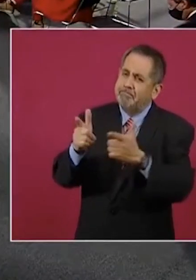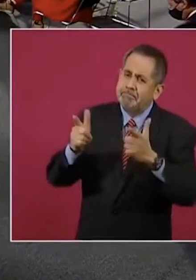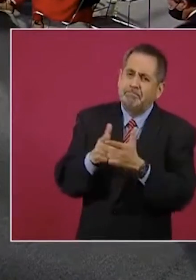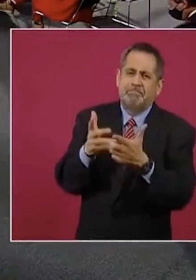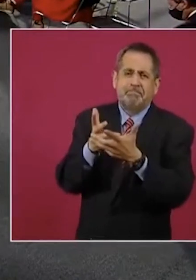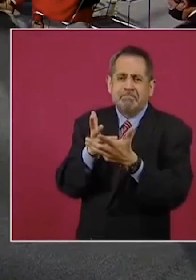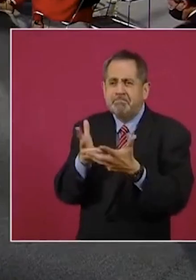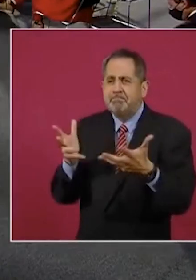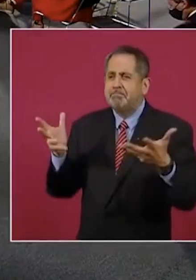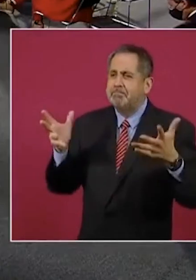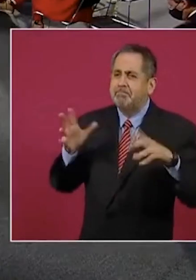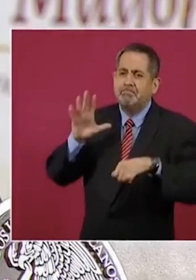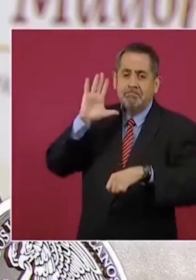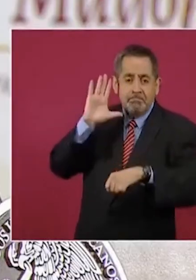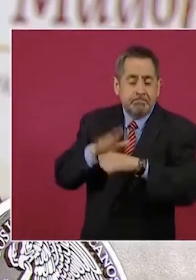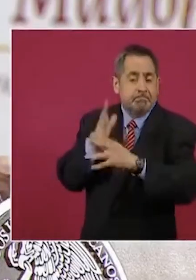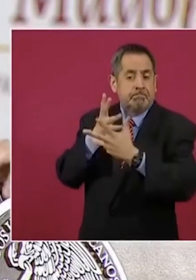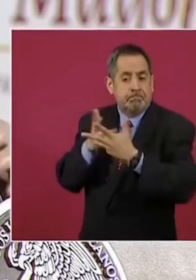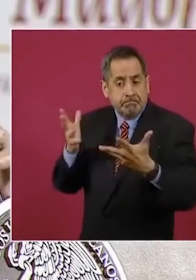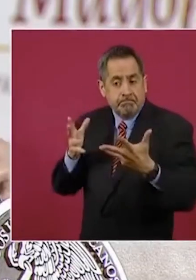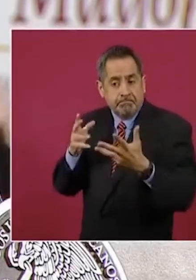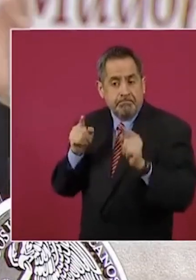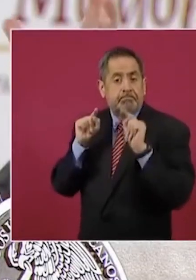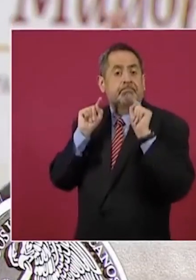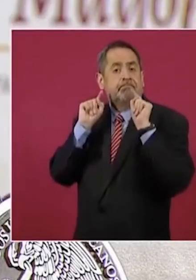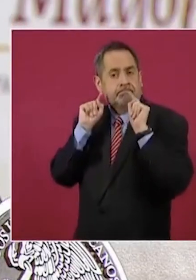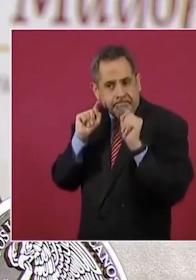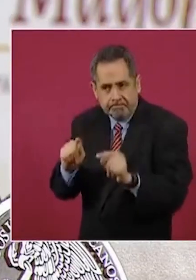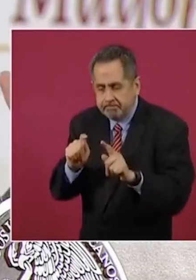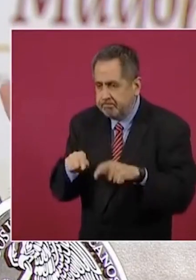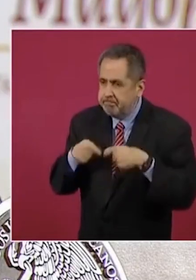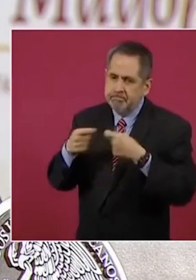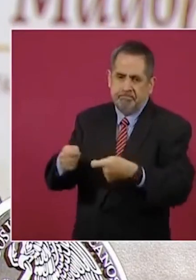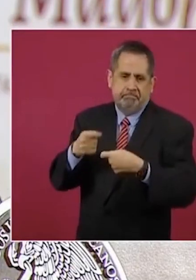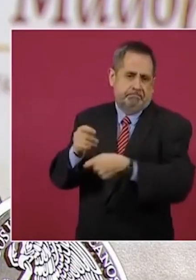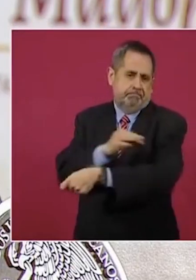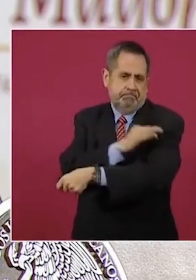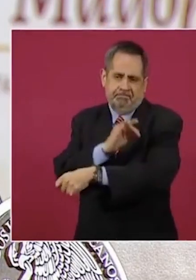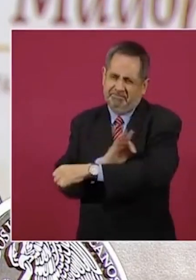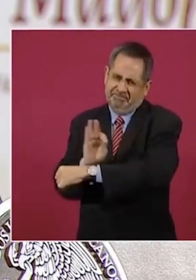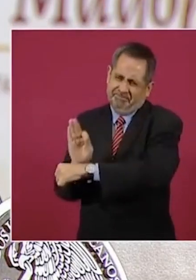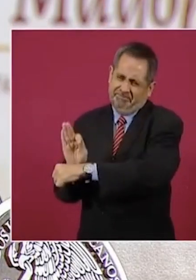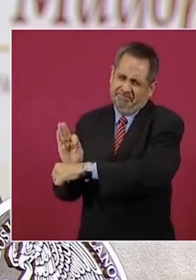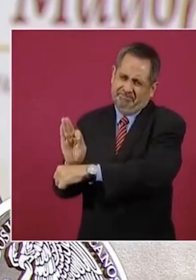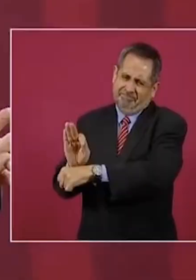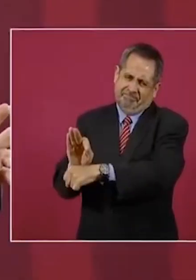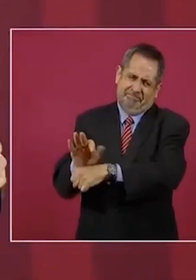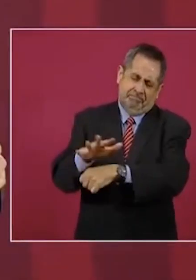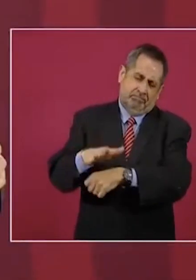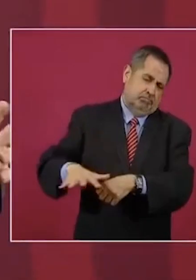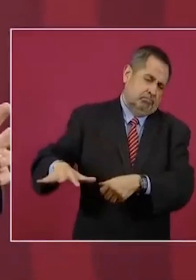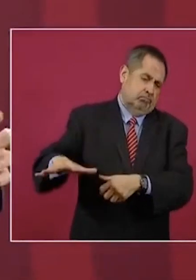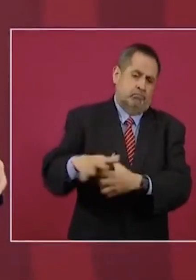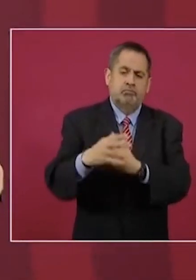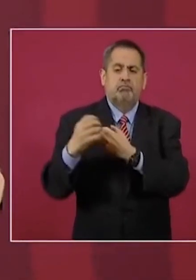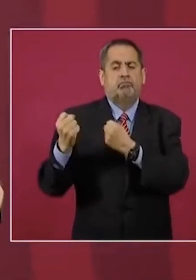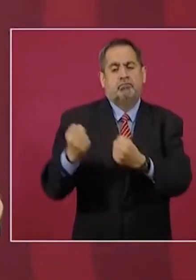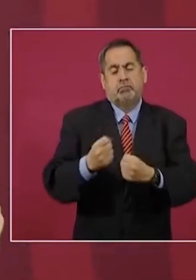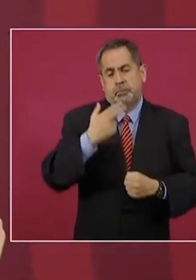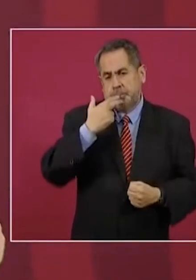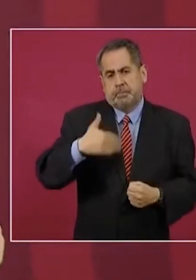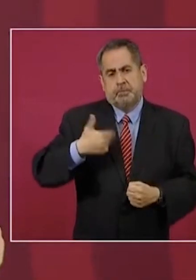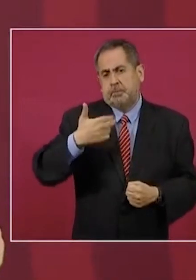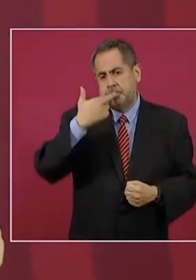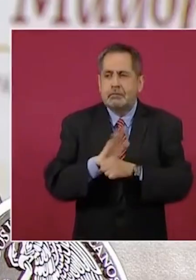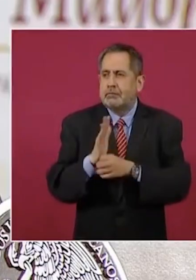porque es la manera en que se aprovecha más ampliamente la protección de una intervención de salud en este caso las